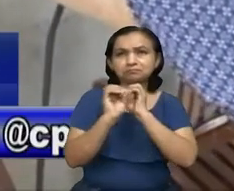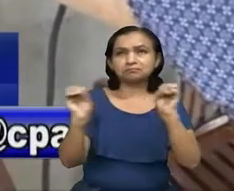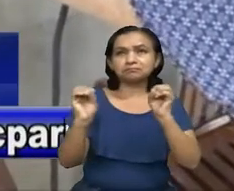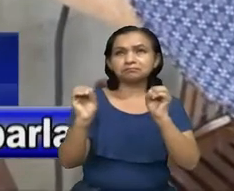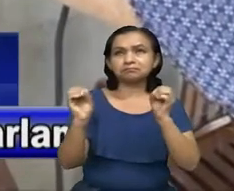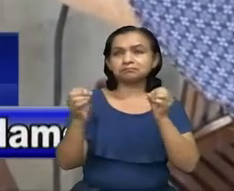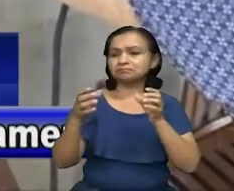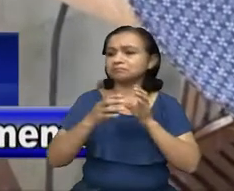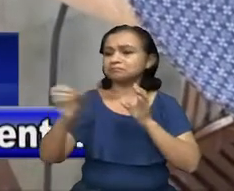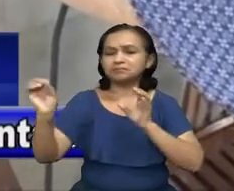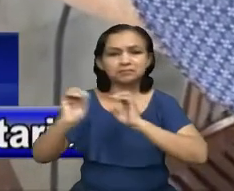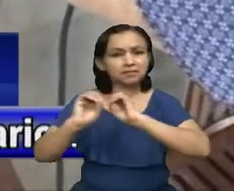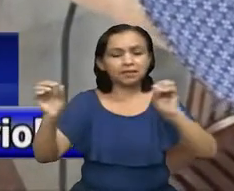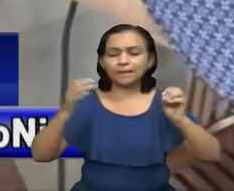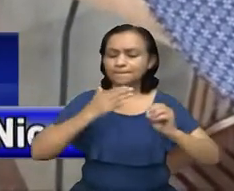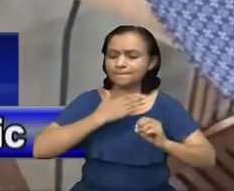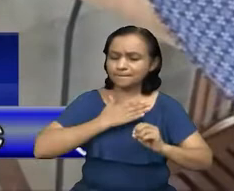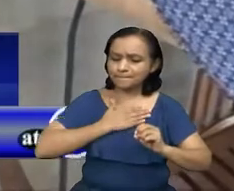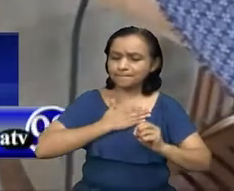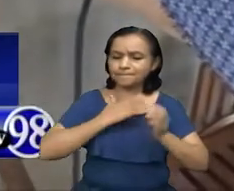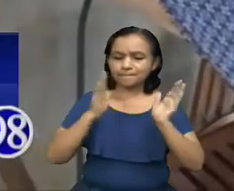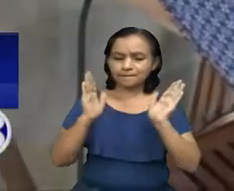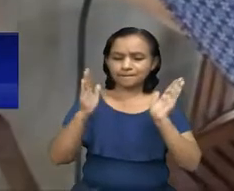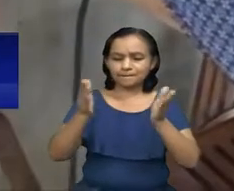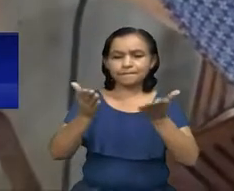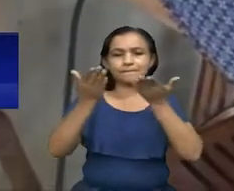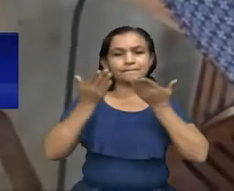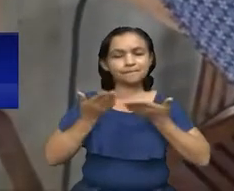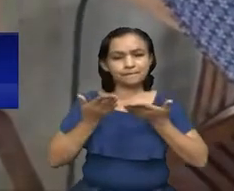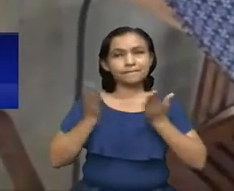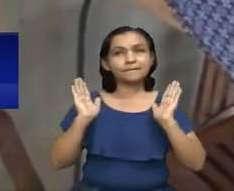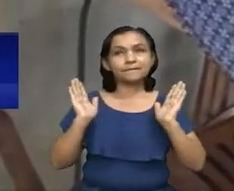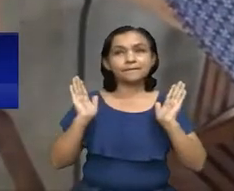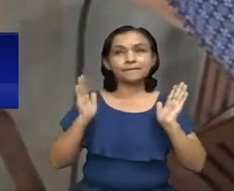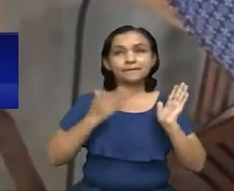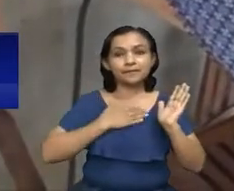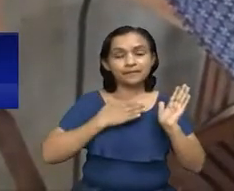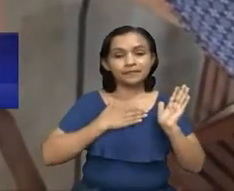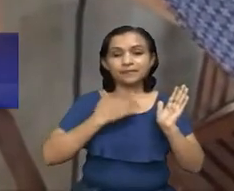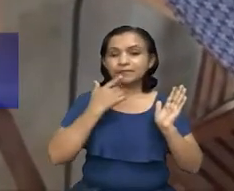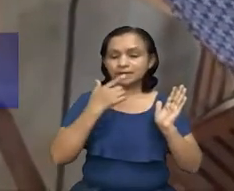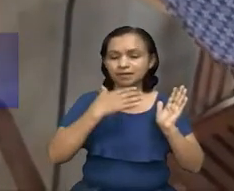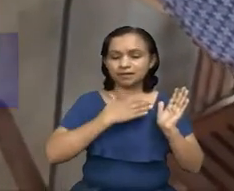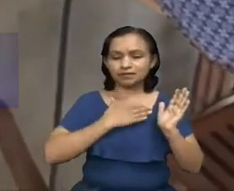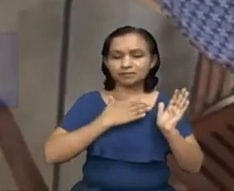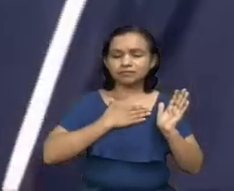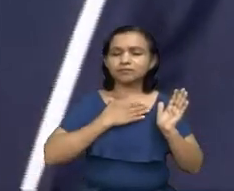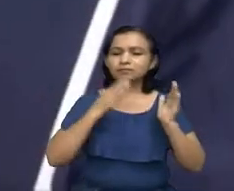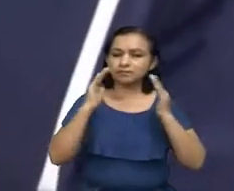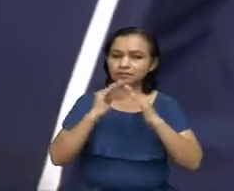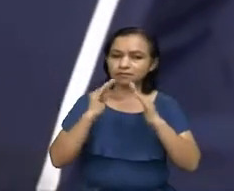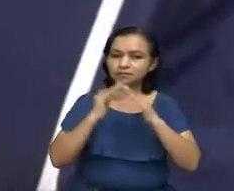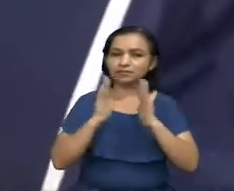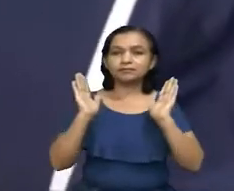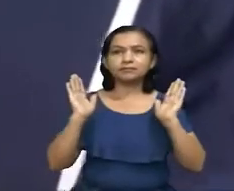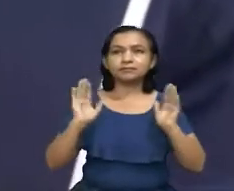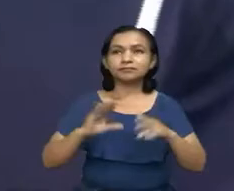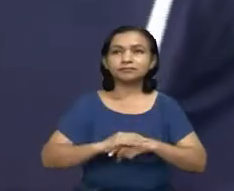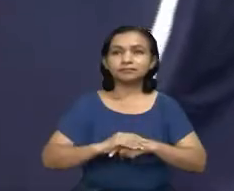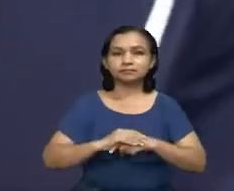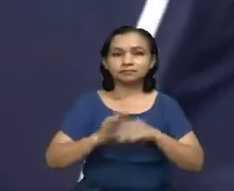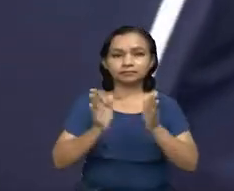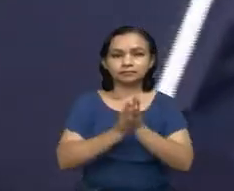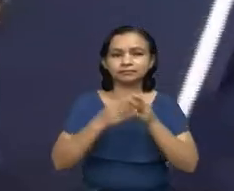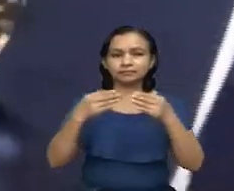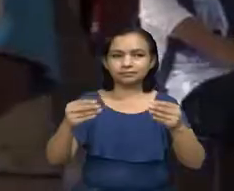¿verdad?, a quitar. Y ahora ya tengo mi título y algo que me acredite y me hace sentir muy segura. Con este